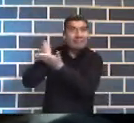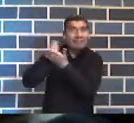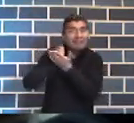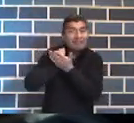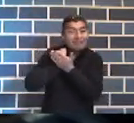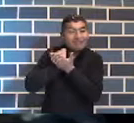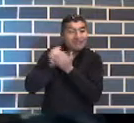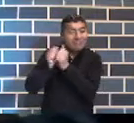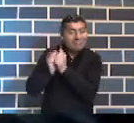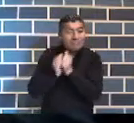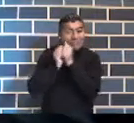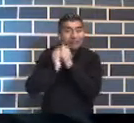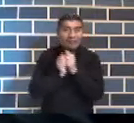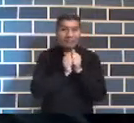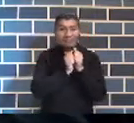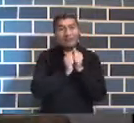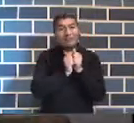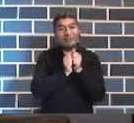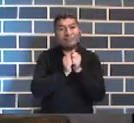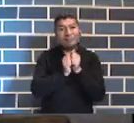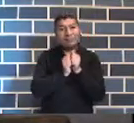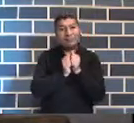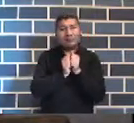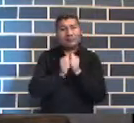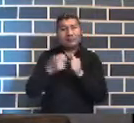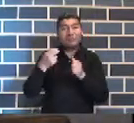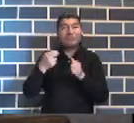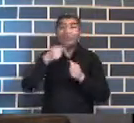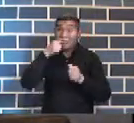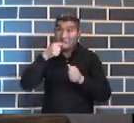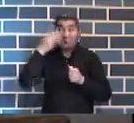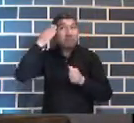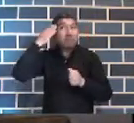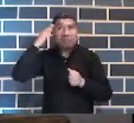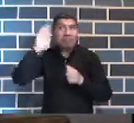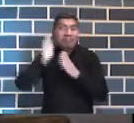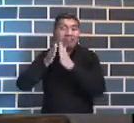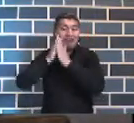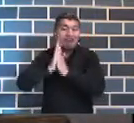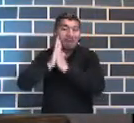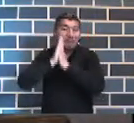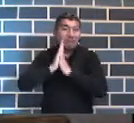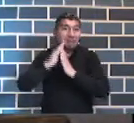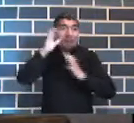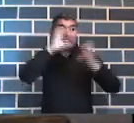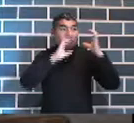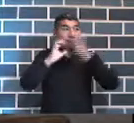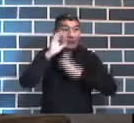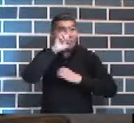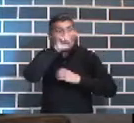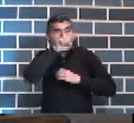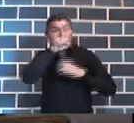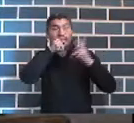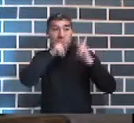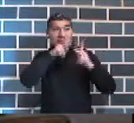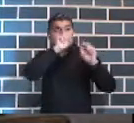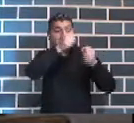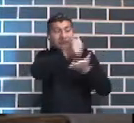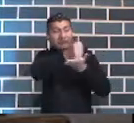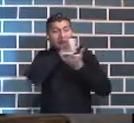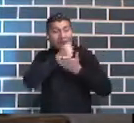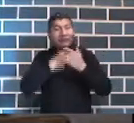acompañamiento si decimos no sé ahora busquemos a quien no se nos pueda